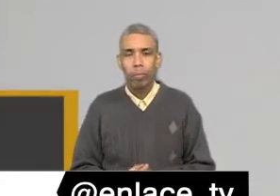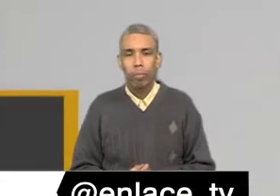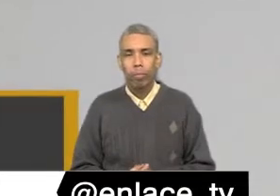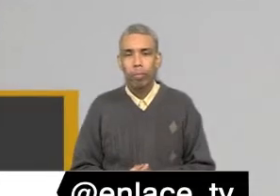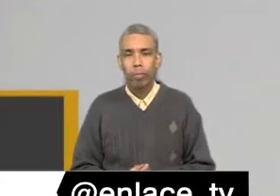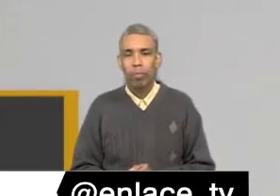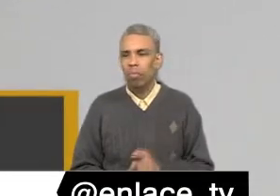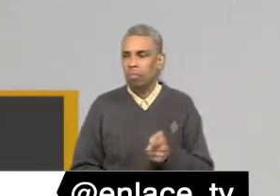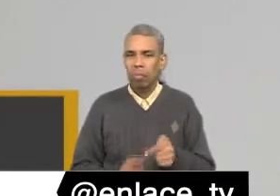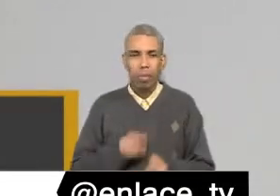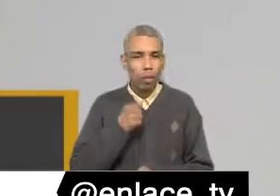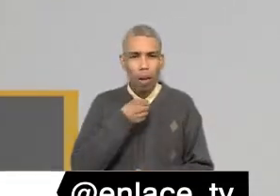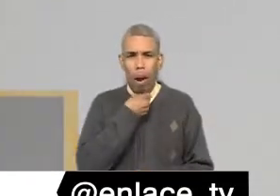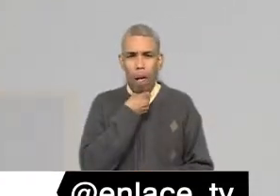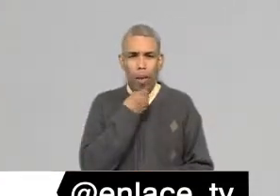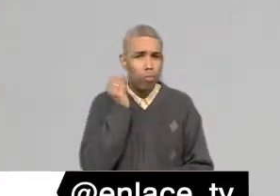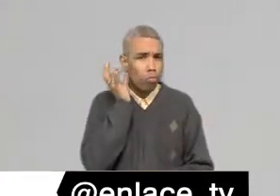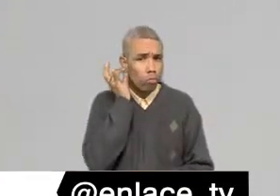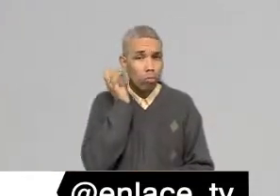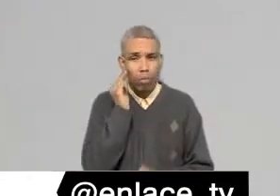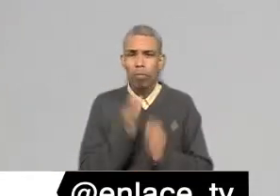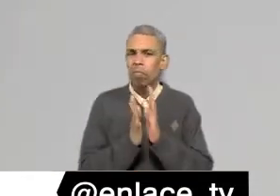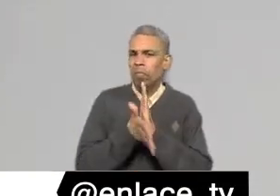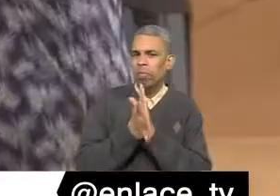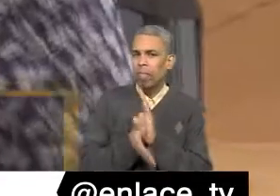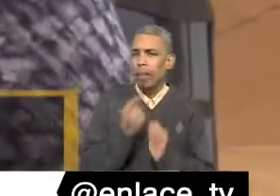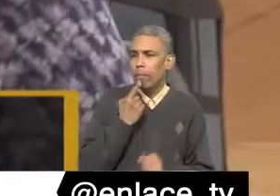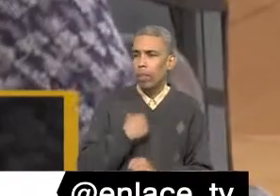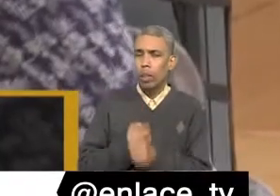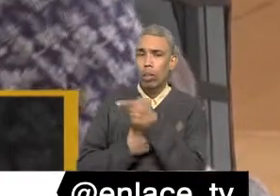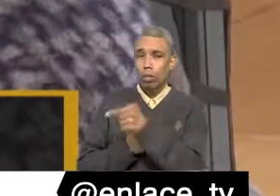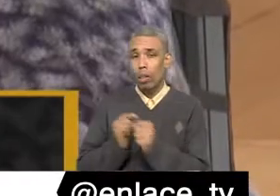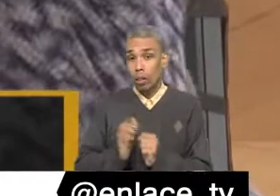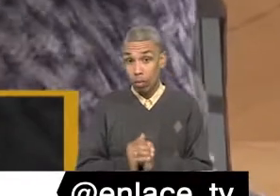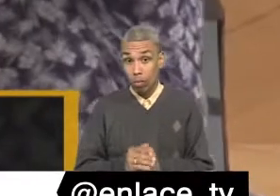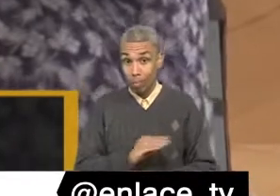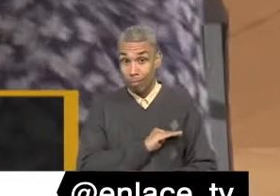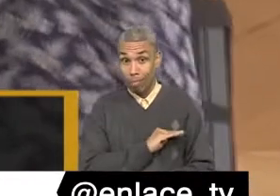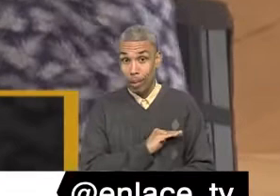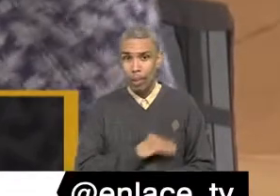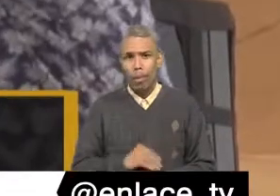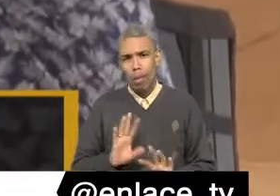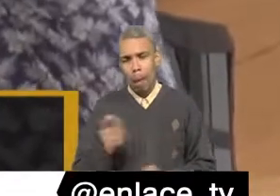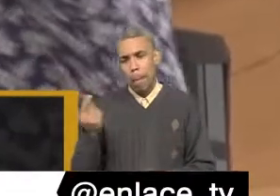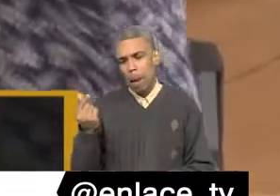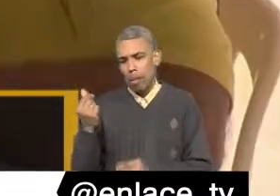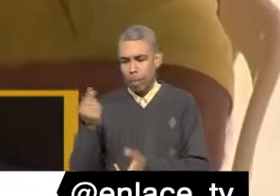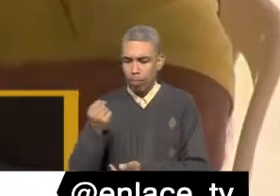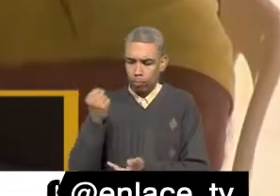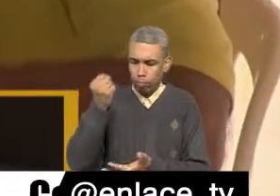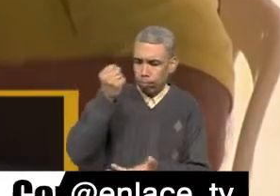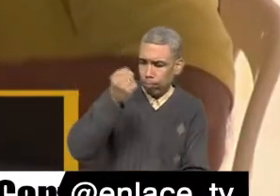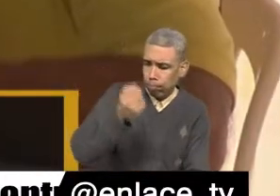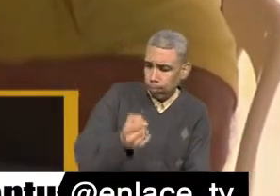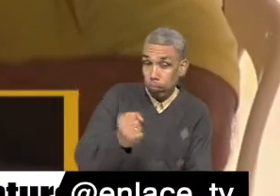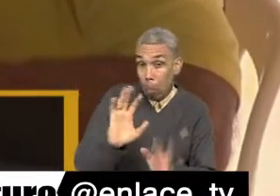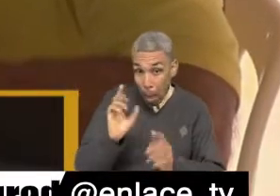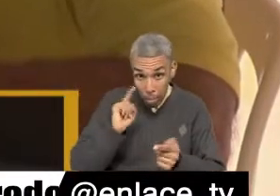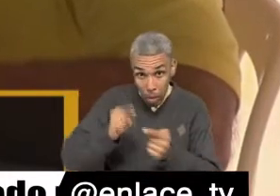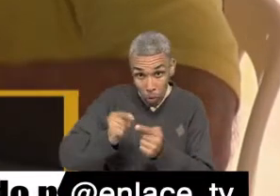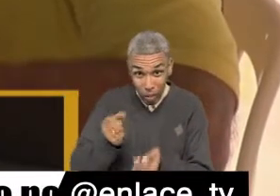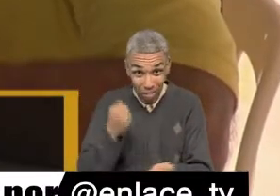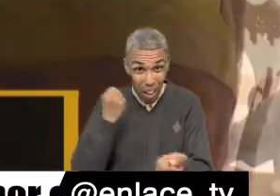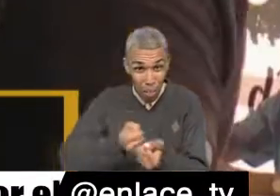se refirió acerca del Festival Vallenato. Dijo que desde la administración municipal se hizo un aporte económico con el fin de realizar